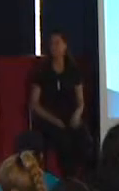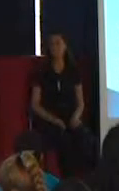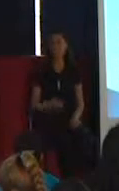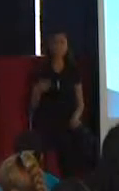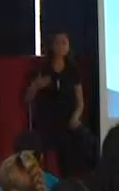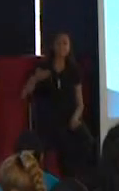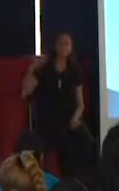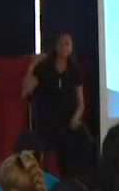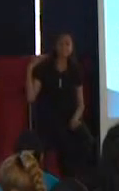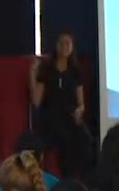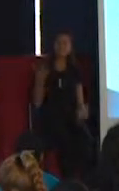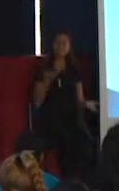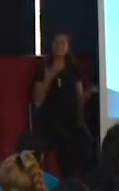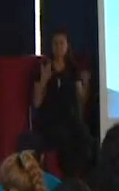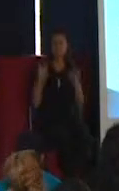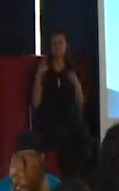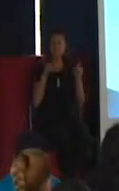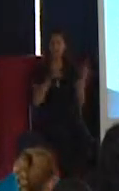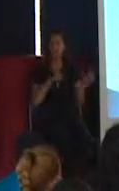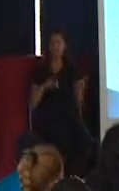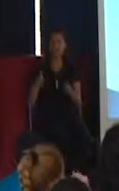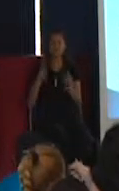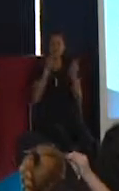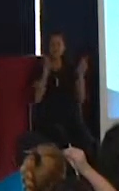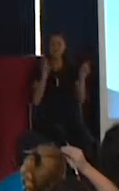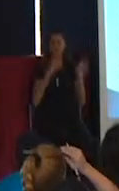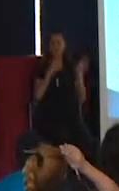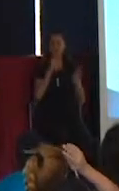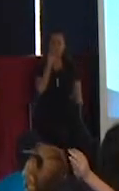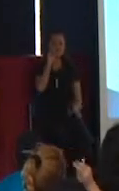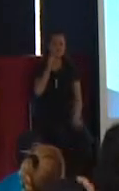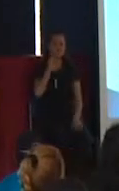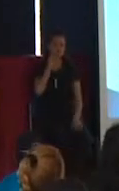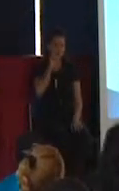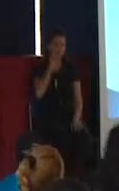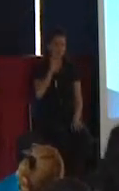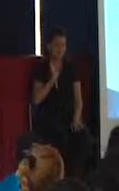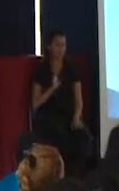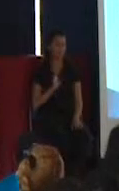Escuchaba anteriormente a algunas personas hablar sobre el tema de la sexualidad